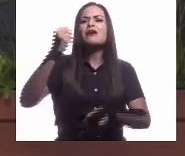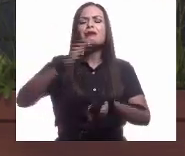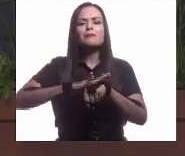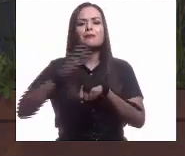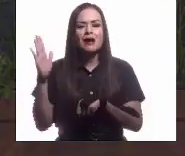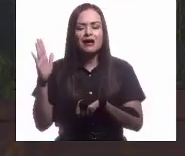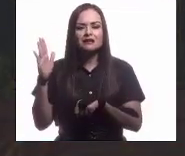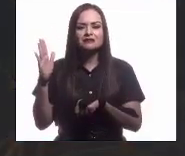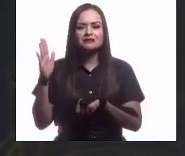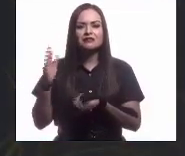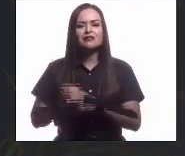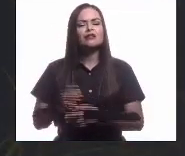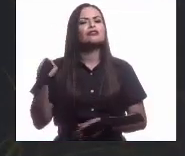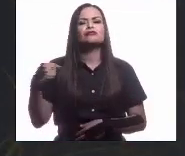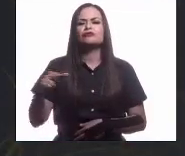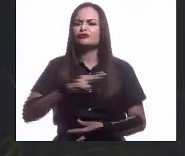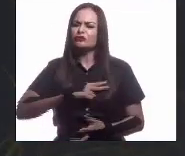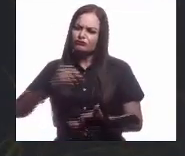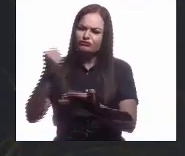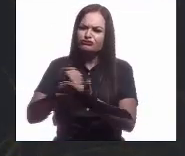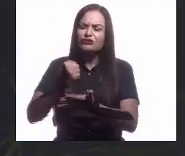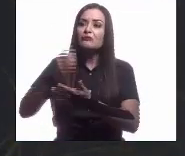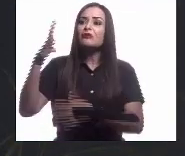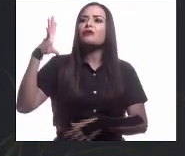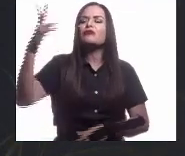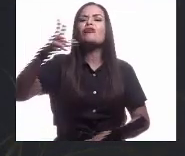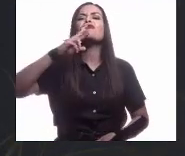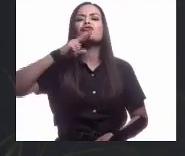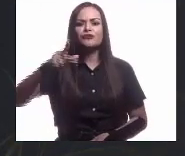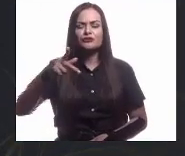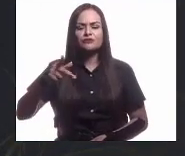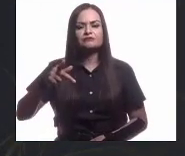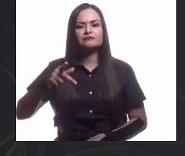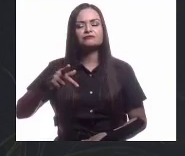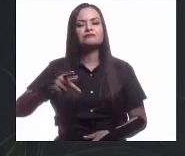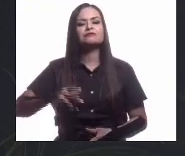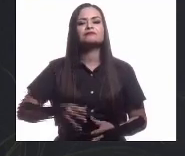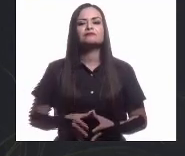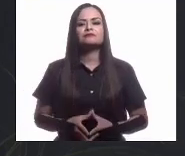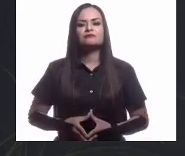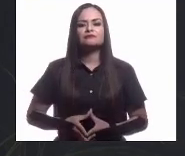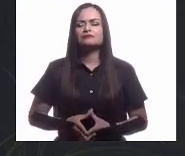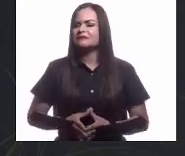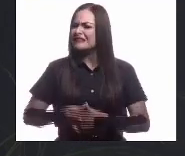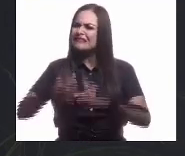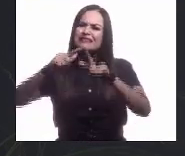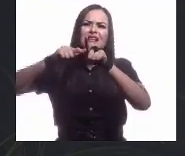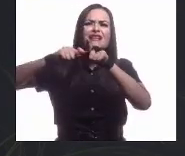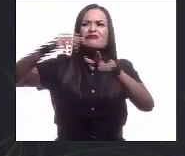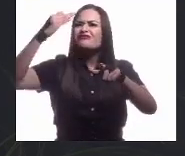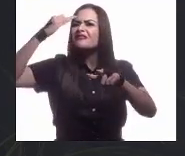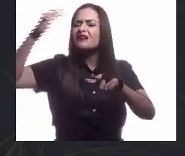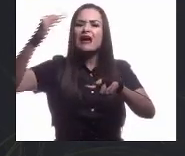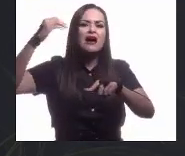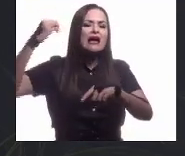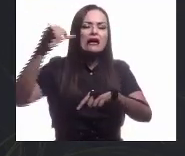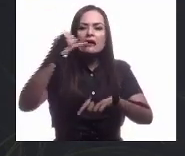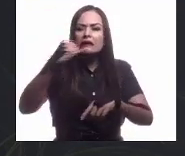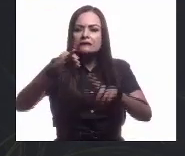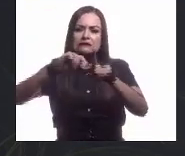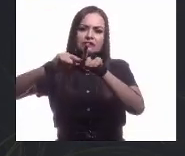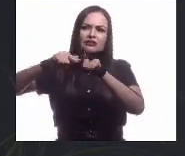adversidad, nos aferraremos a ese mejor futuro que ya sentimos. Sigamos hacia adelante, estamos